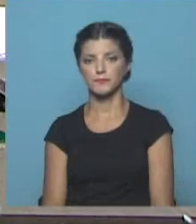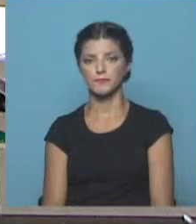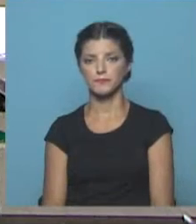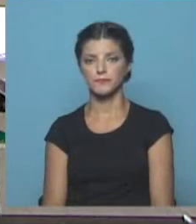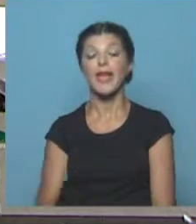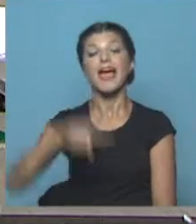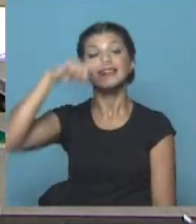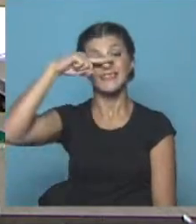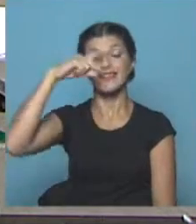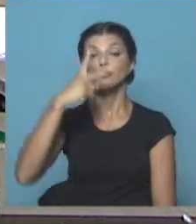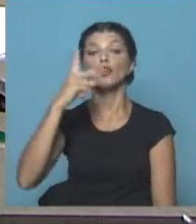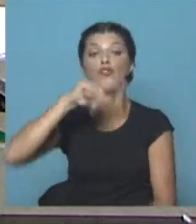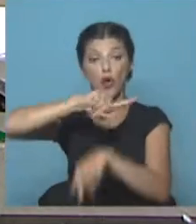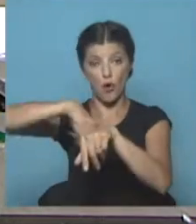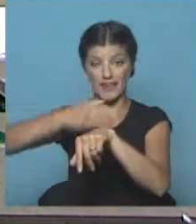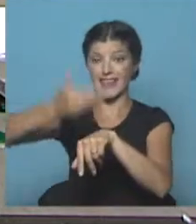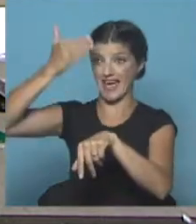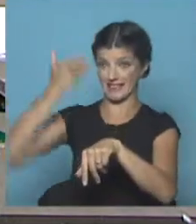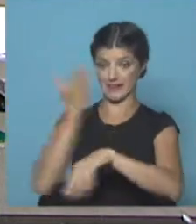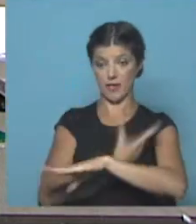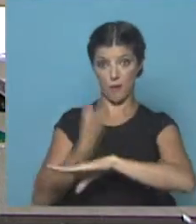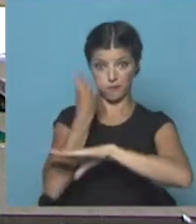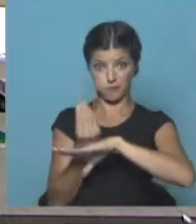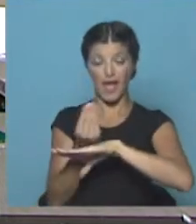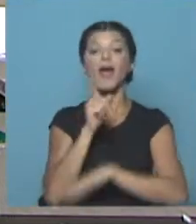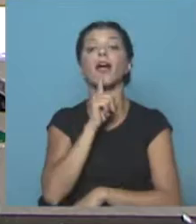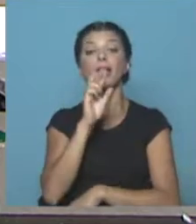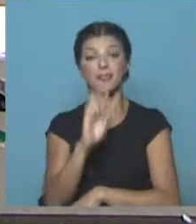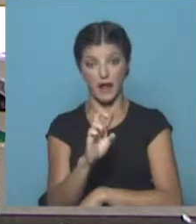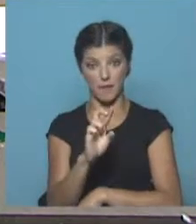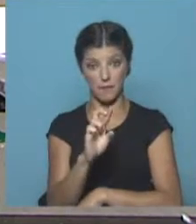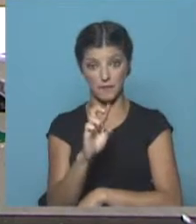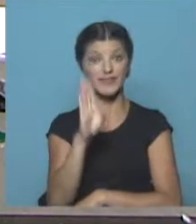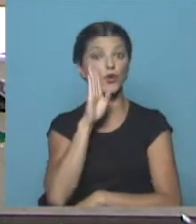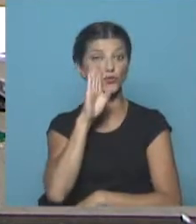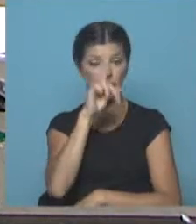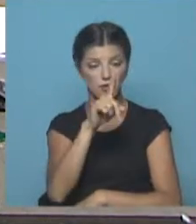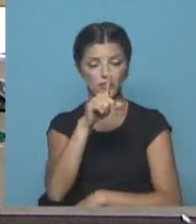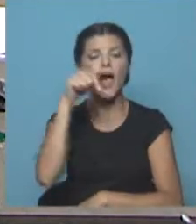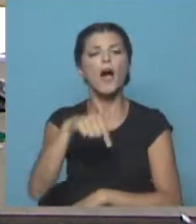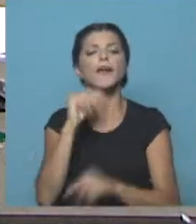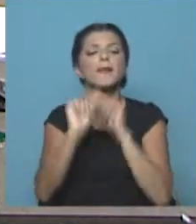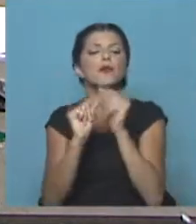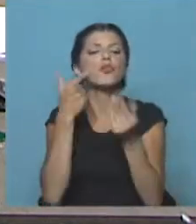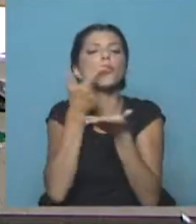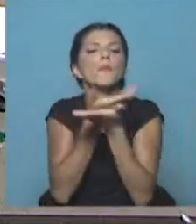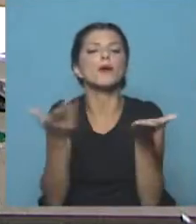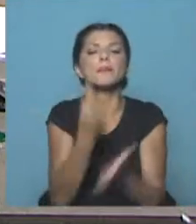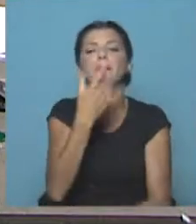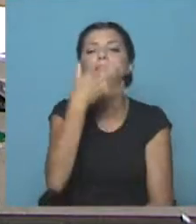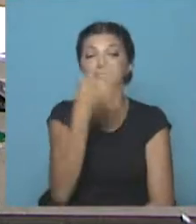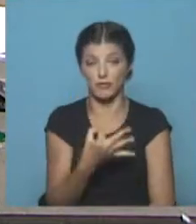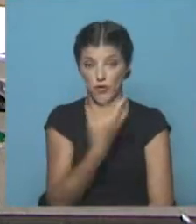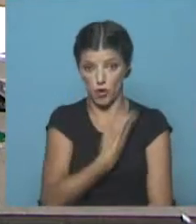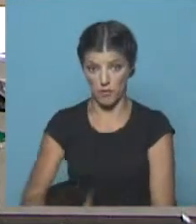Y a 72 horas de haber asumido al frente del gobierno de los Estados Unidos, Donald Trump ya va mostrando sus primeras acciones de gobierno y